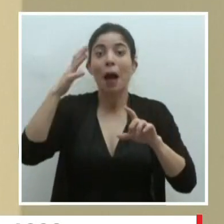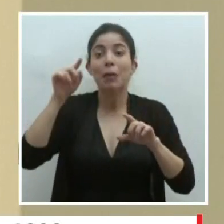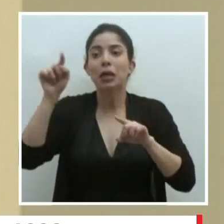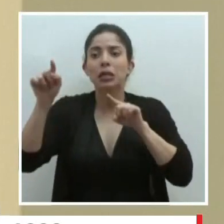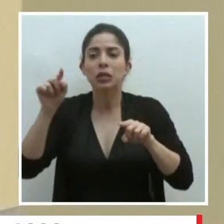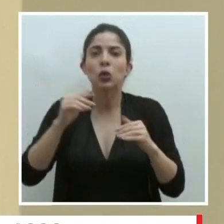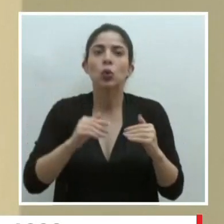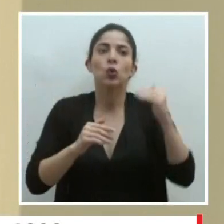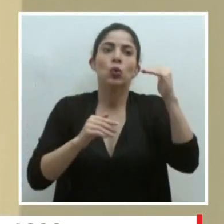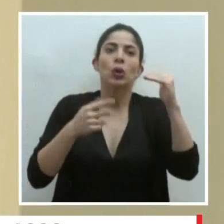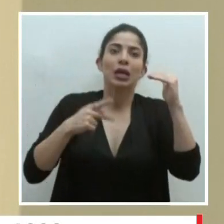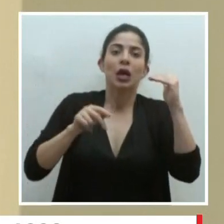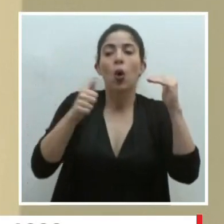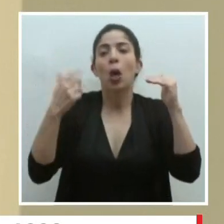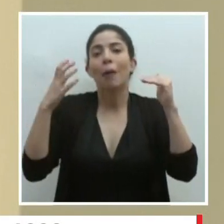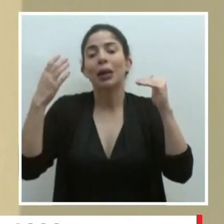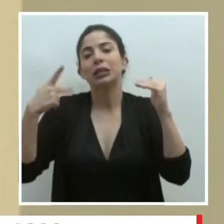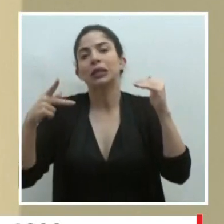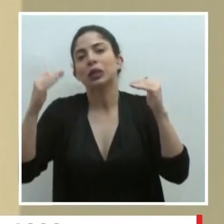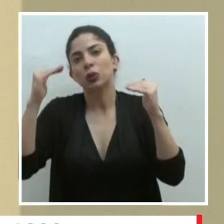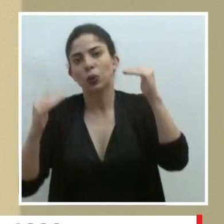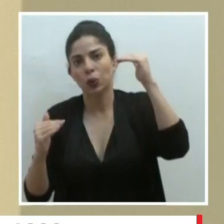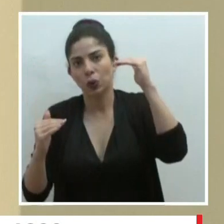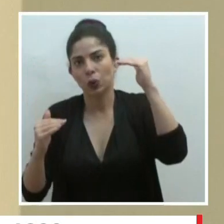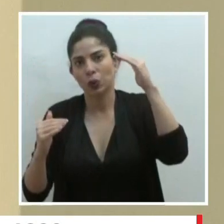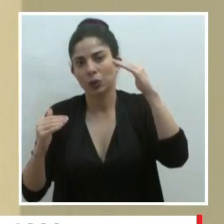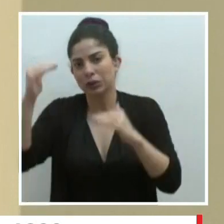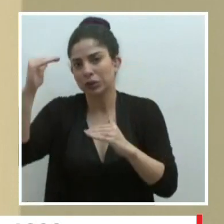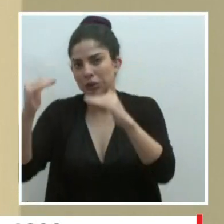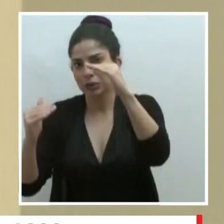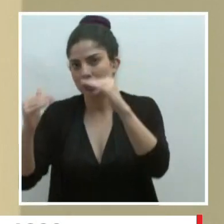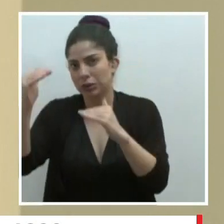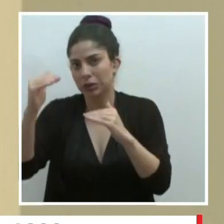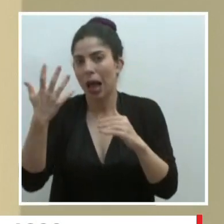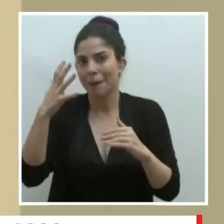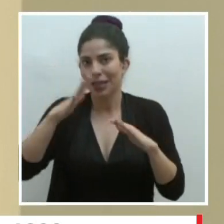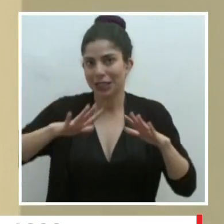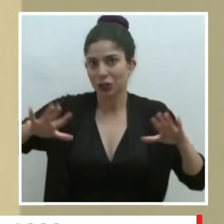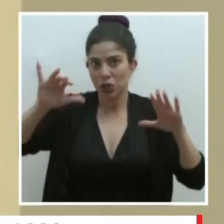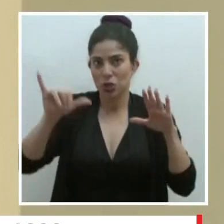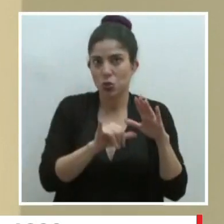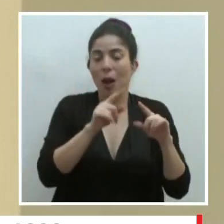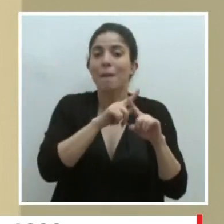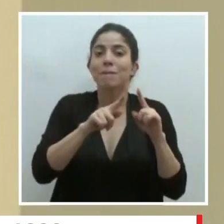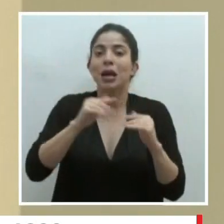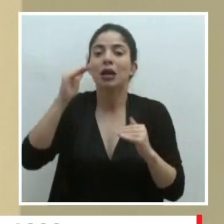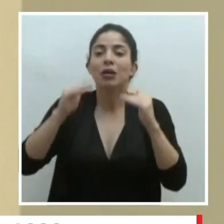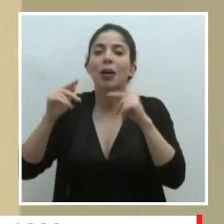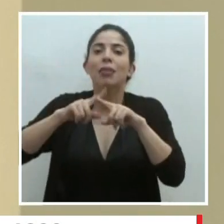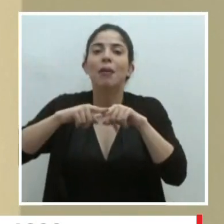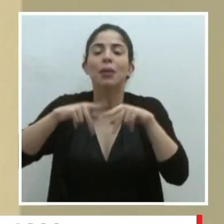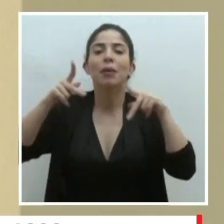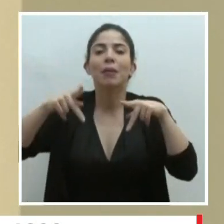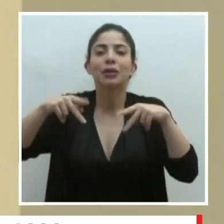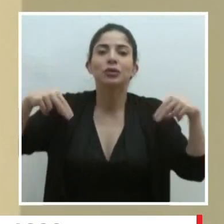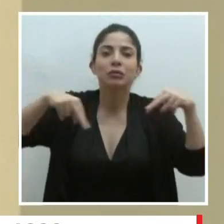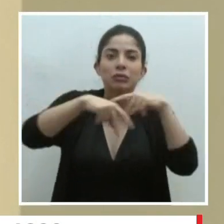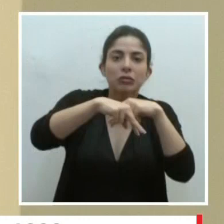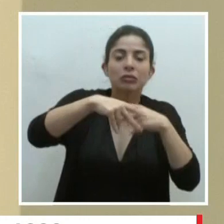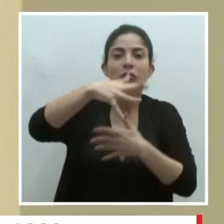en los cuales el riesgo es aumentado por ese patrón de influencia y por esos patrones de movilización que no